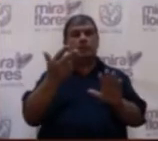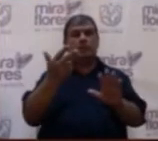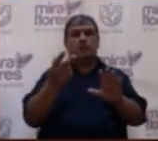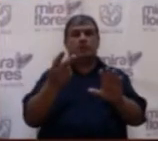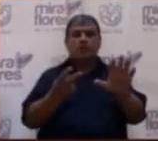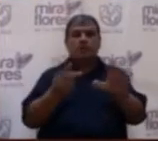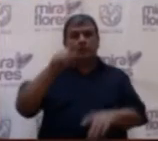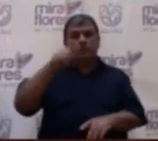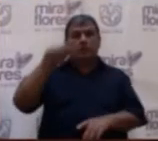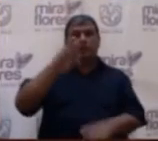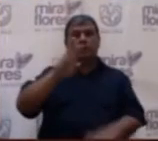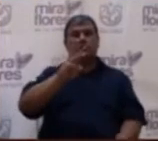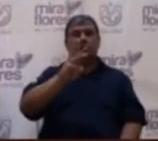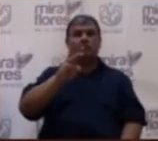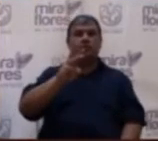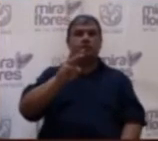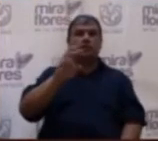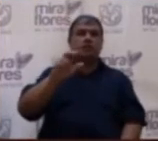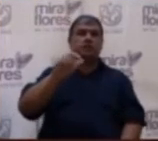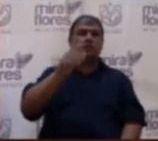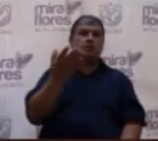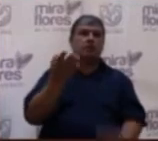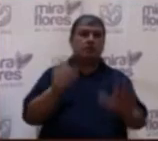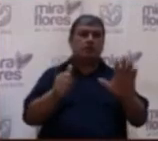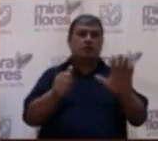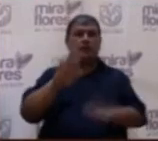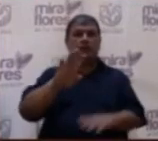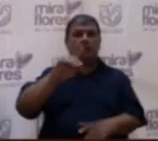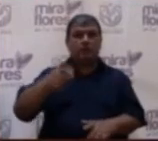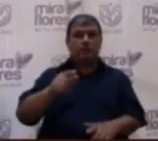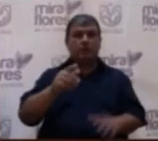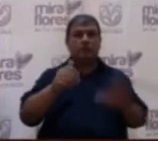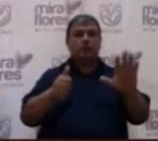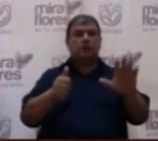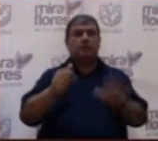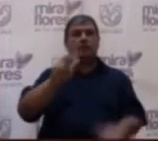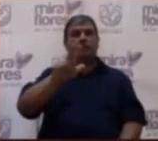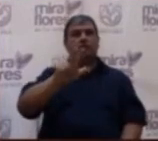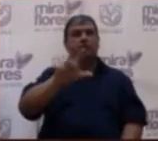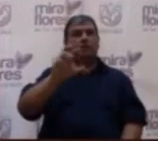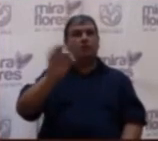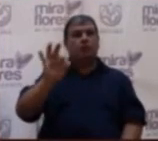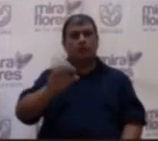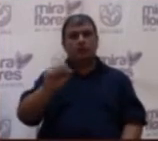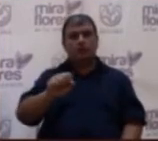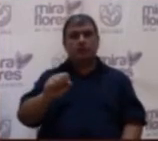millones 664 mil 639 soles